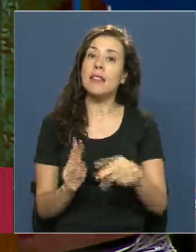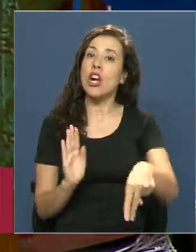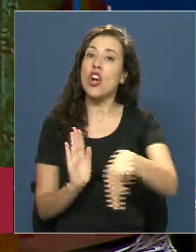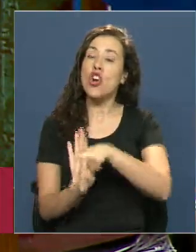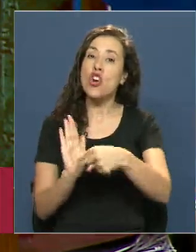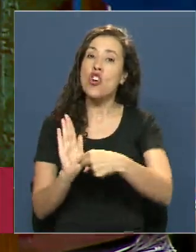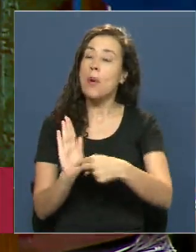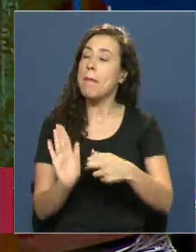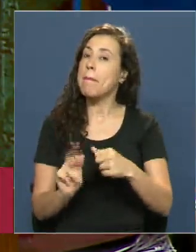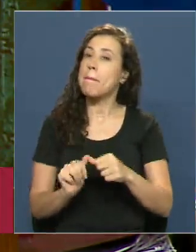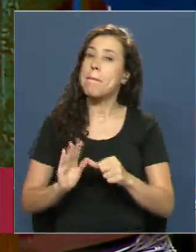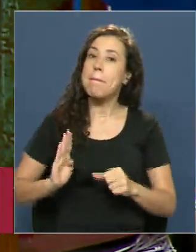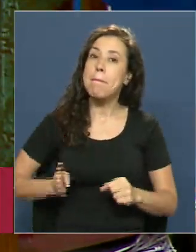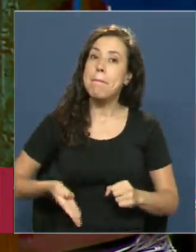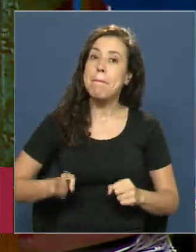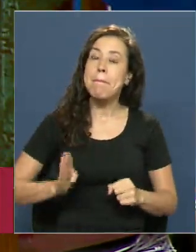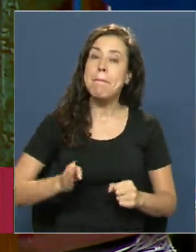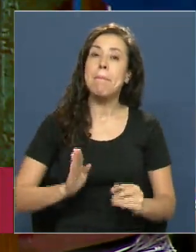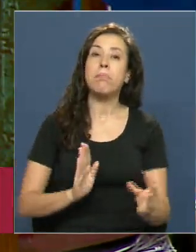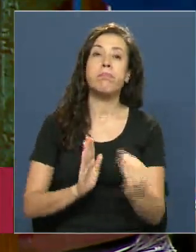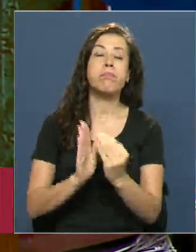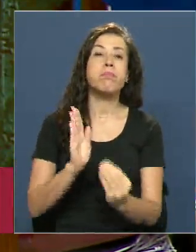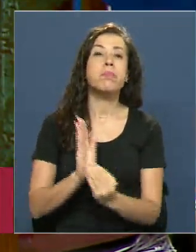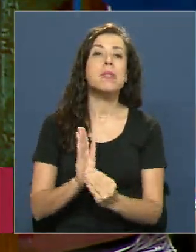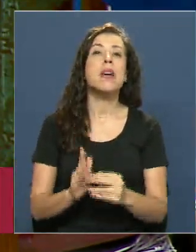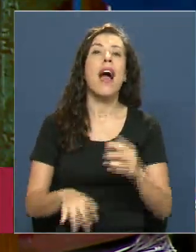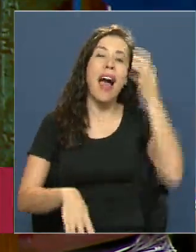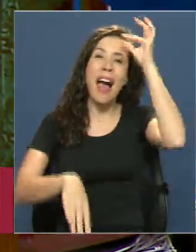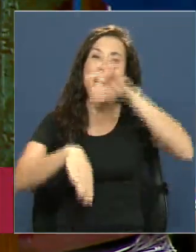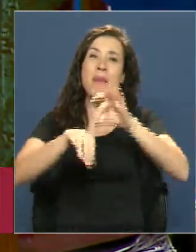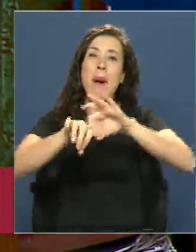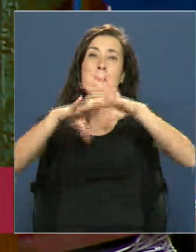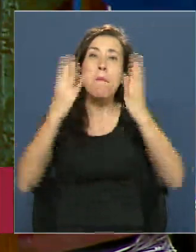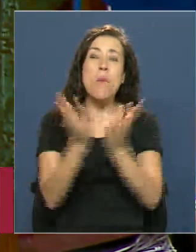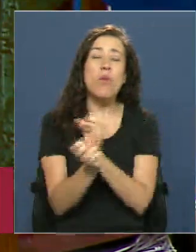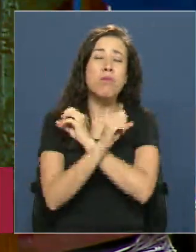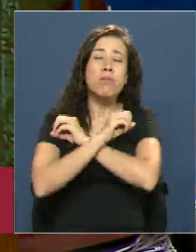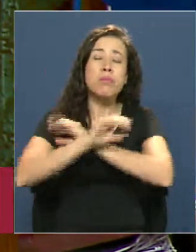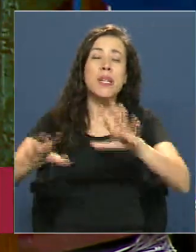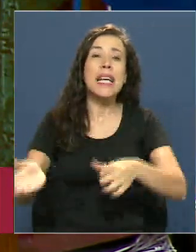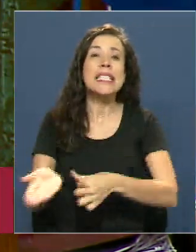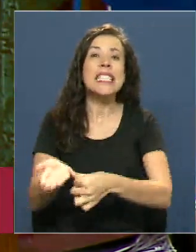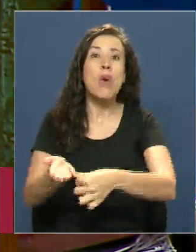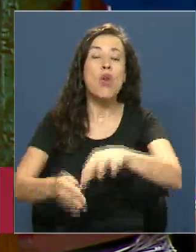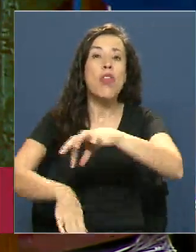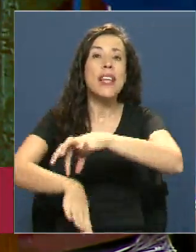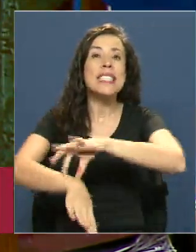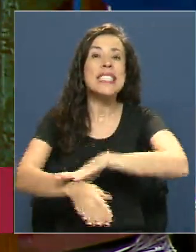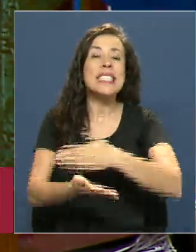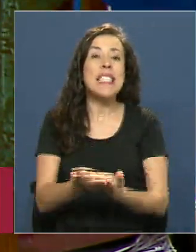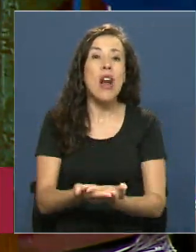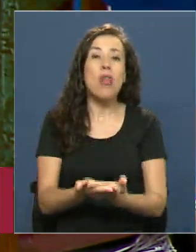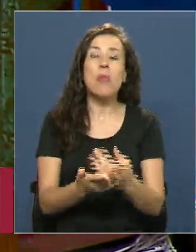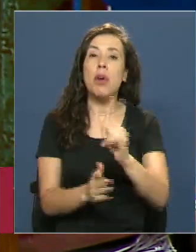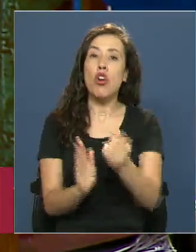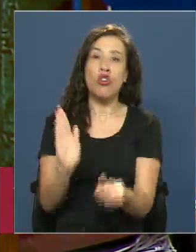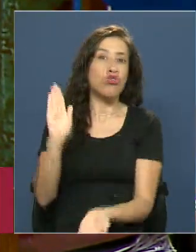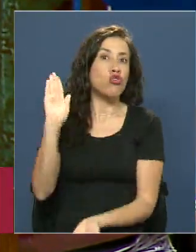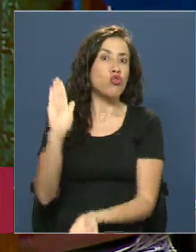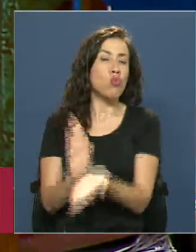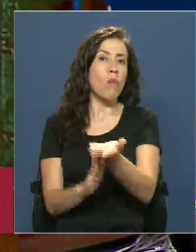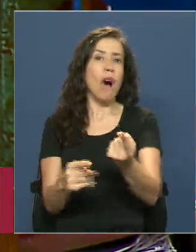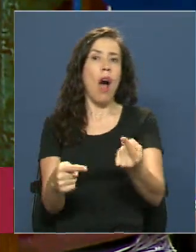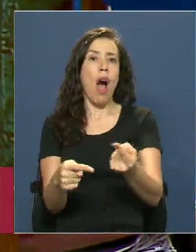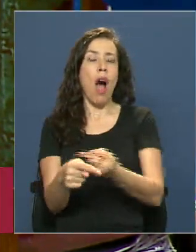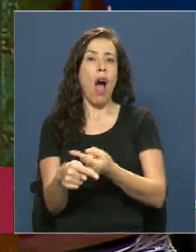normativa permanente para incorporar las pandemias a los seguros complementarios de salud, procurando que no suban de manera desmedida